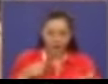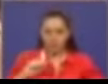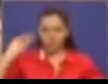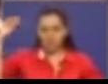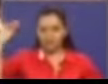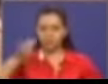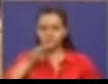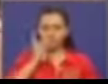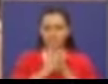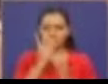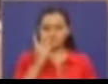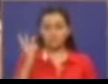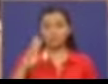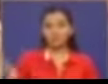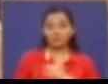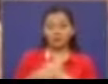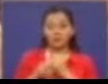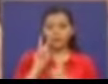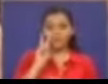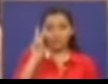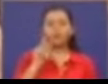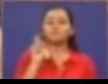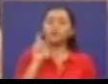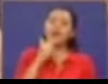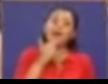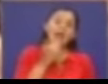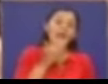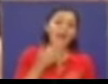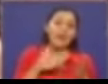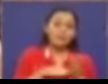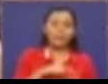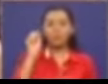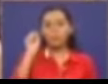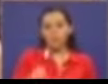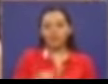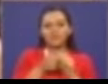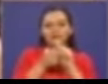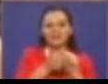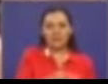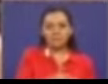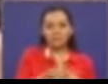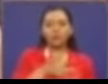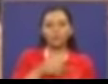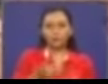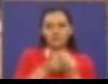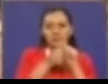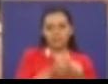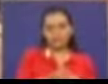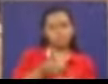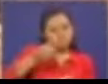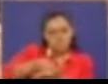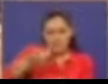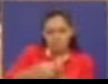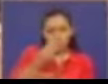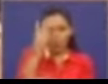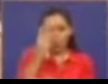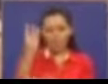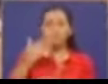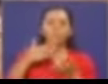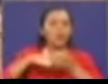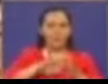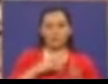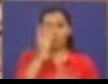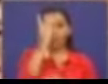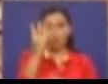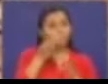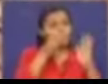que no está en el video. El ciudadano puede también hacer el seguimiento del estado de su alerta en la misma plataforma. Es decir,